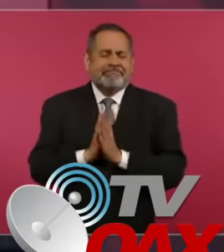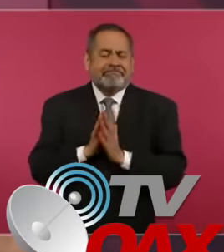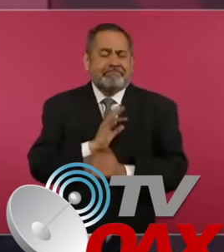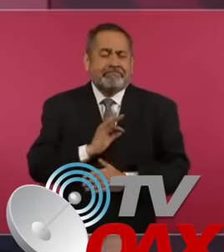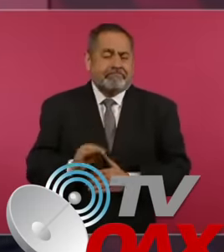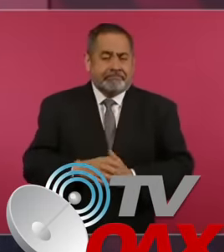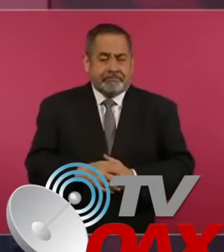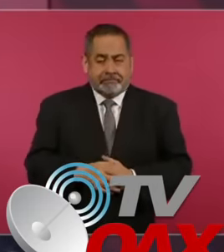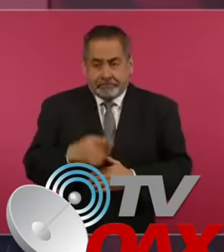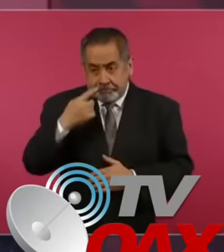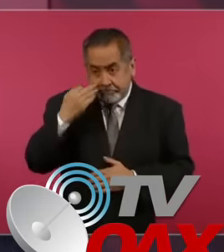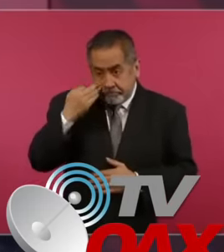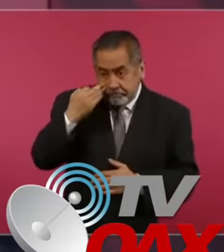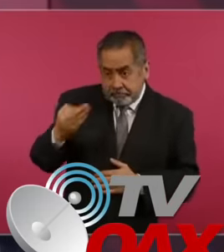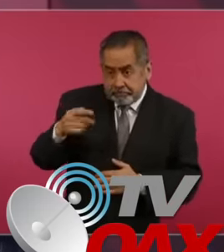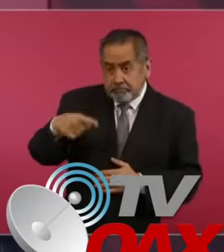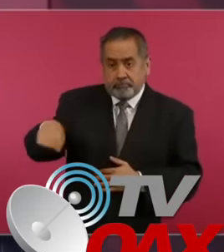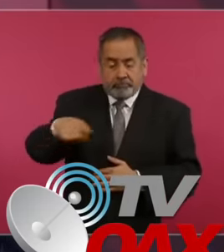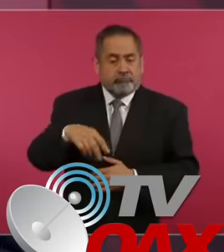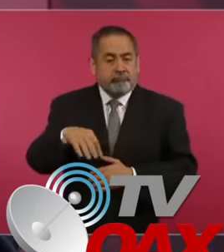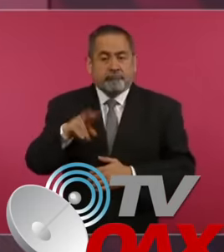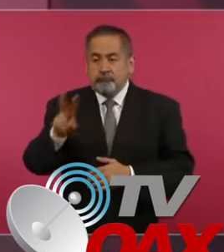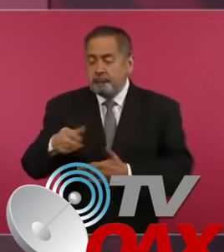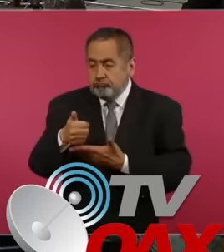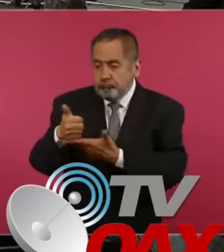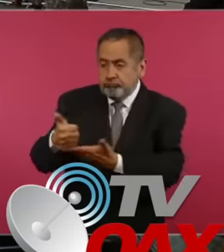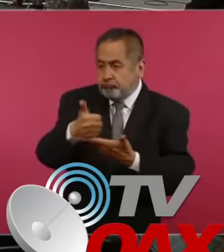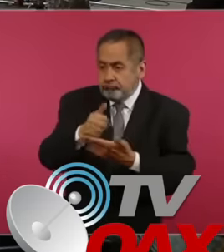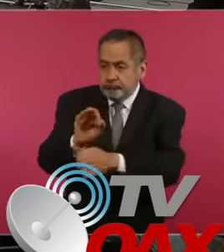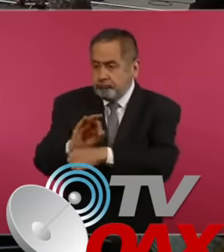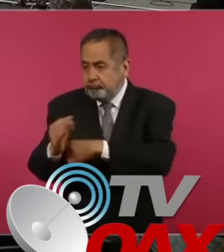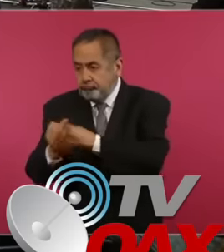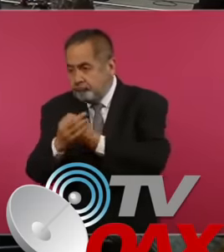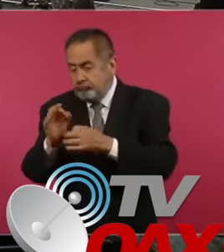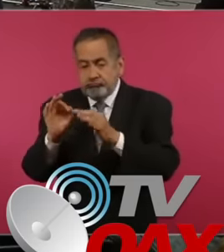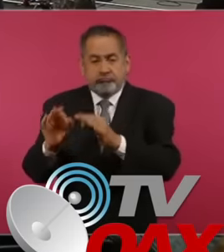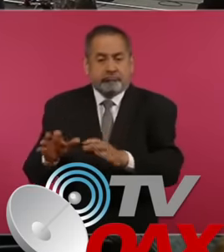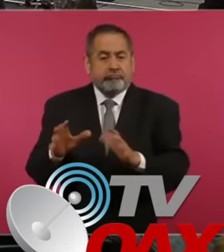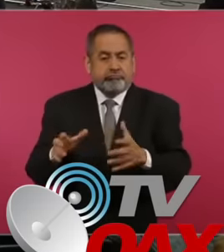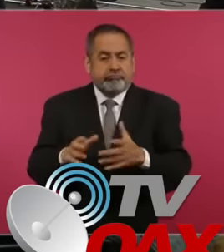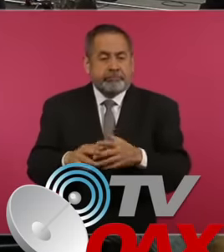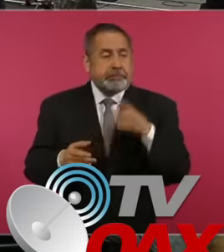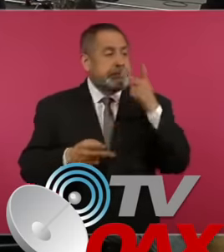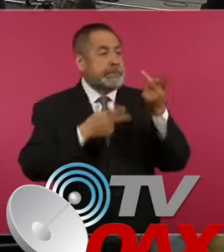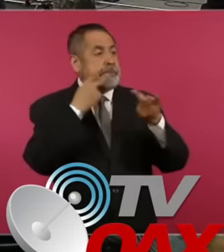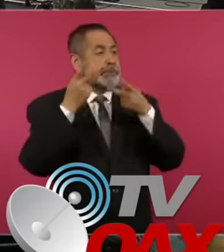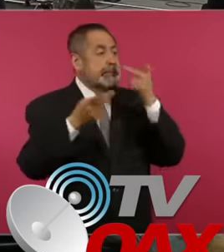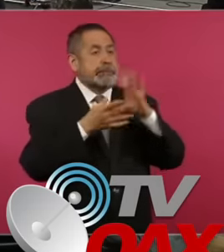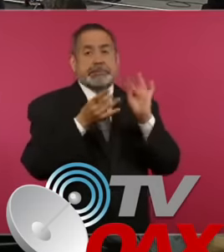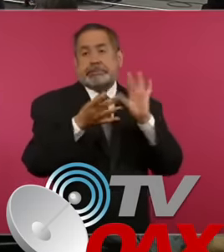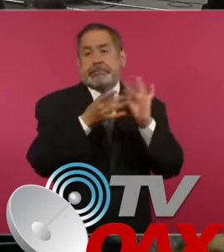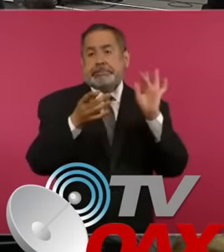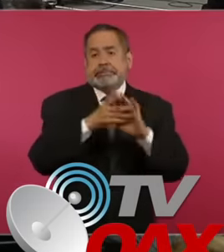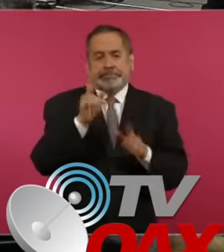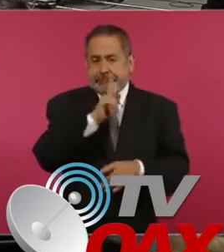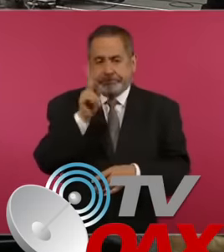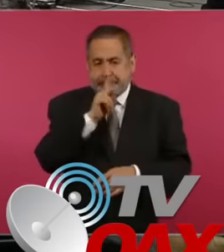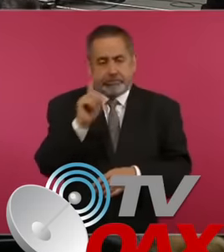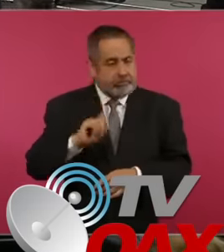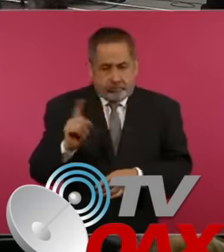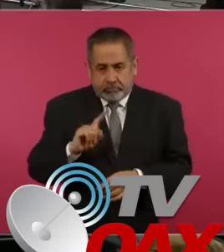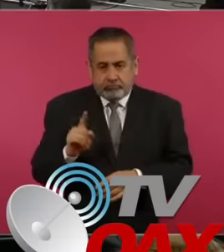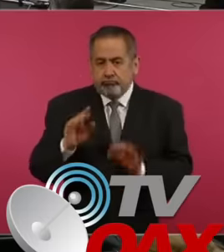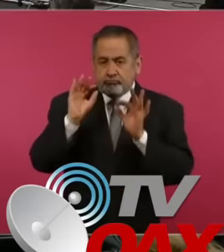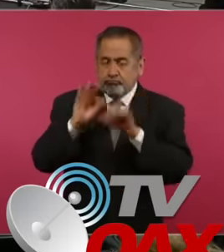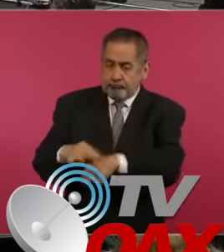de que se ayuda al prójimo, pero que además no solo ese es el discurso, sino es